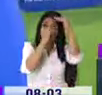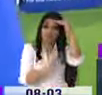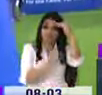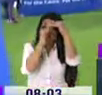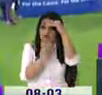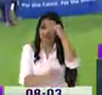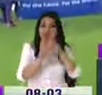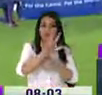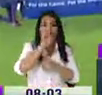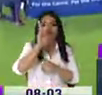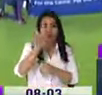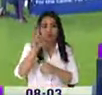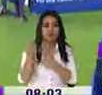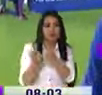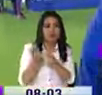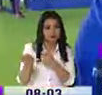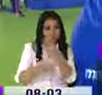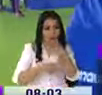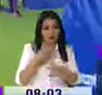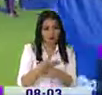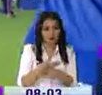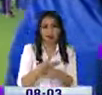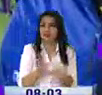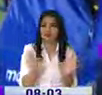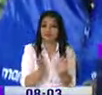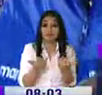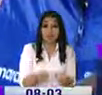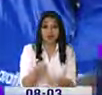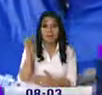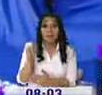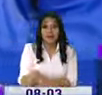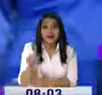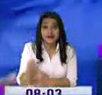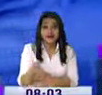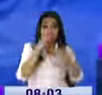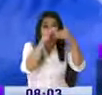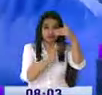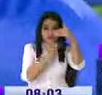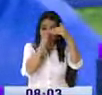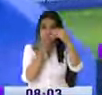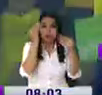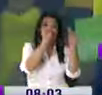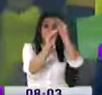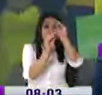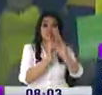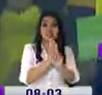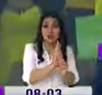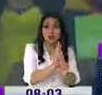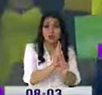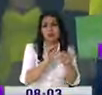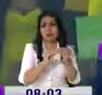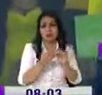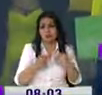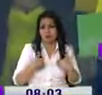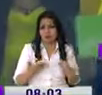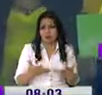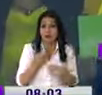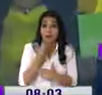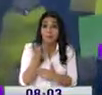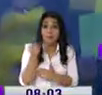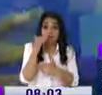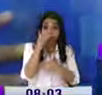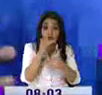que disputarán el mundial. El resultado de este martes ya no contará en la tabla de colocaciones. Ni siquiera se juega por mejorar en el ranking